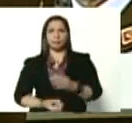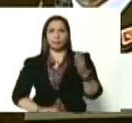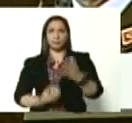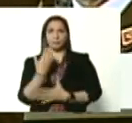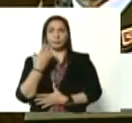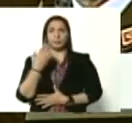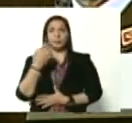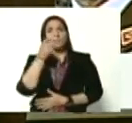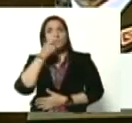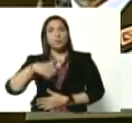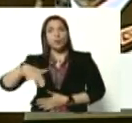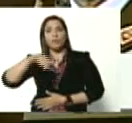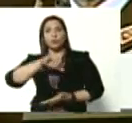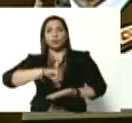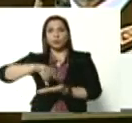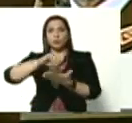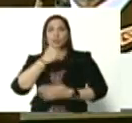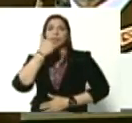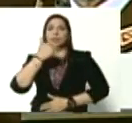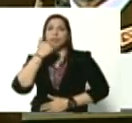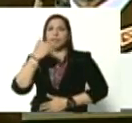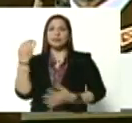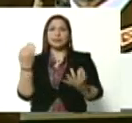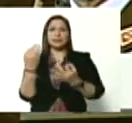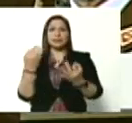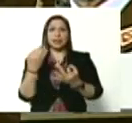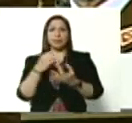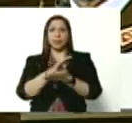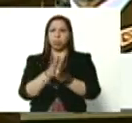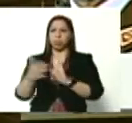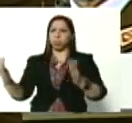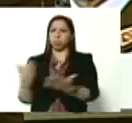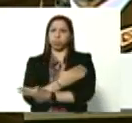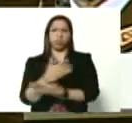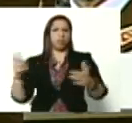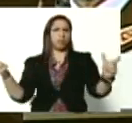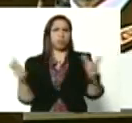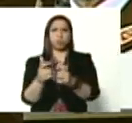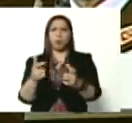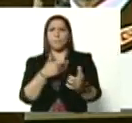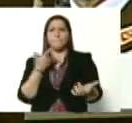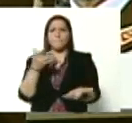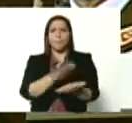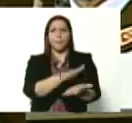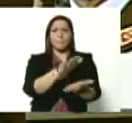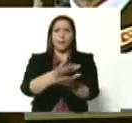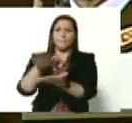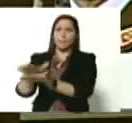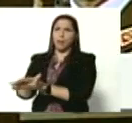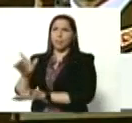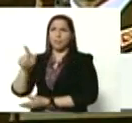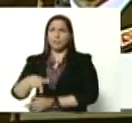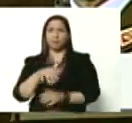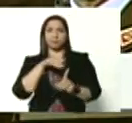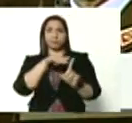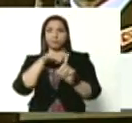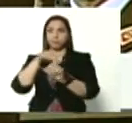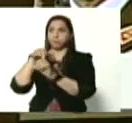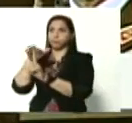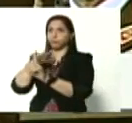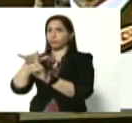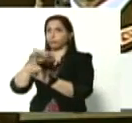ciudades casi siempre despoblada ni repoblarán reducían misión avant y adoctrinaban sobre lo ya